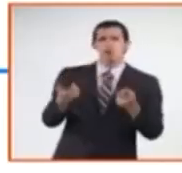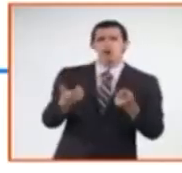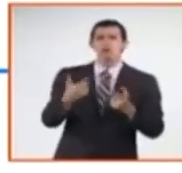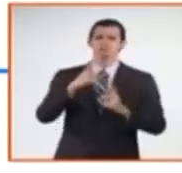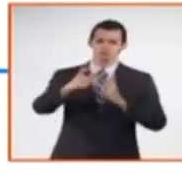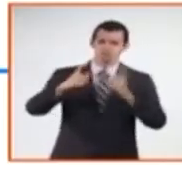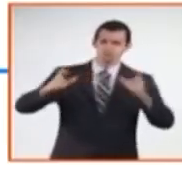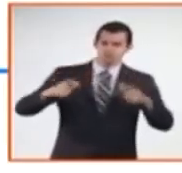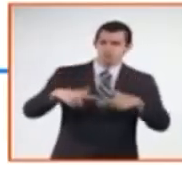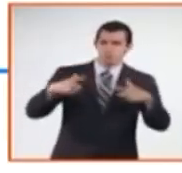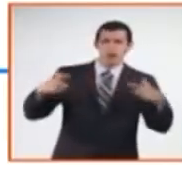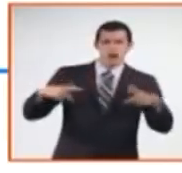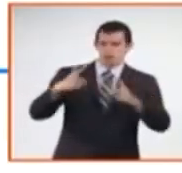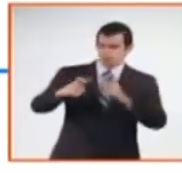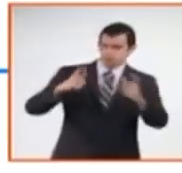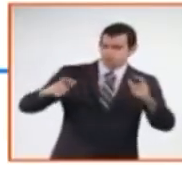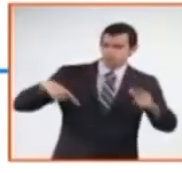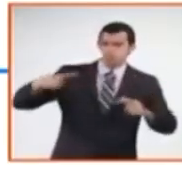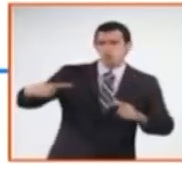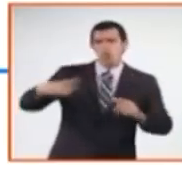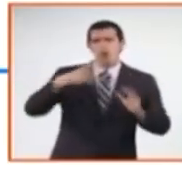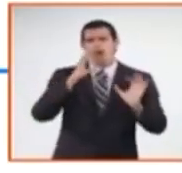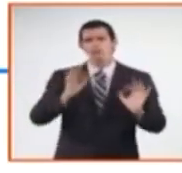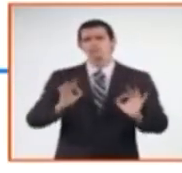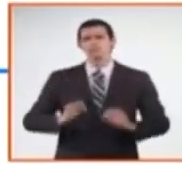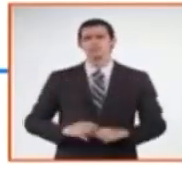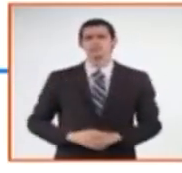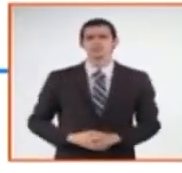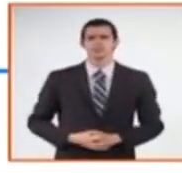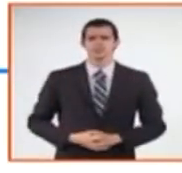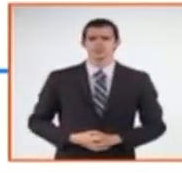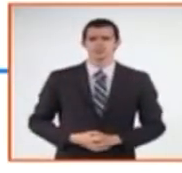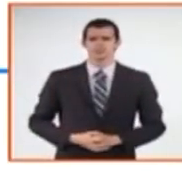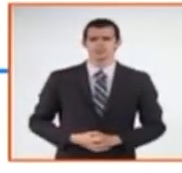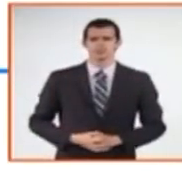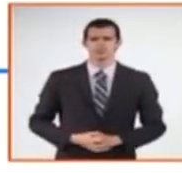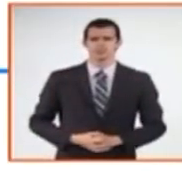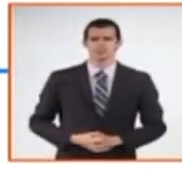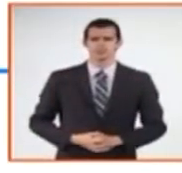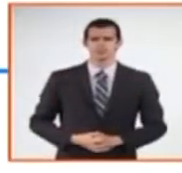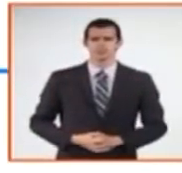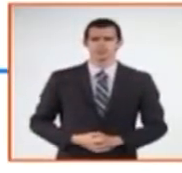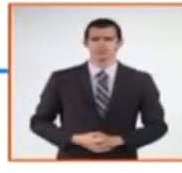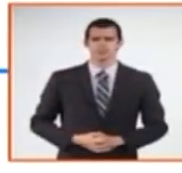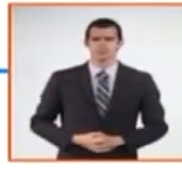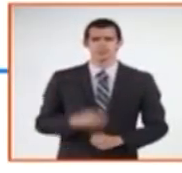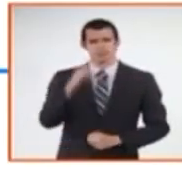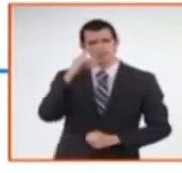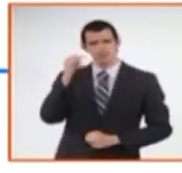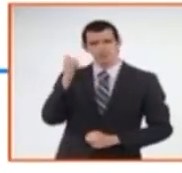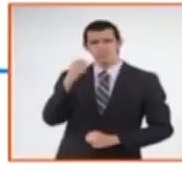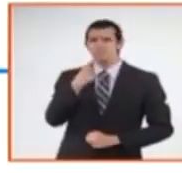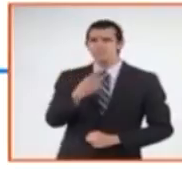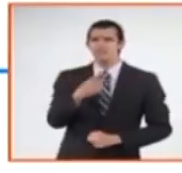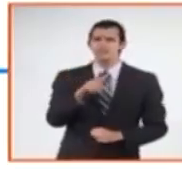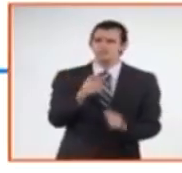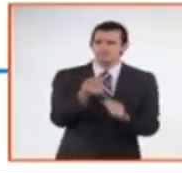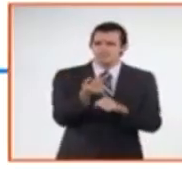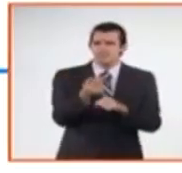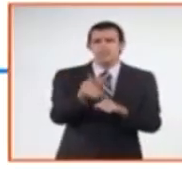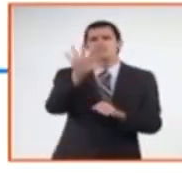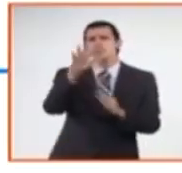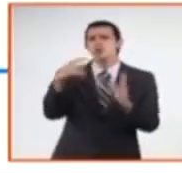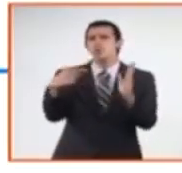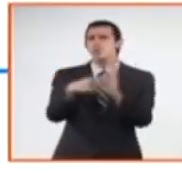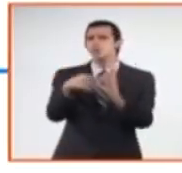tenían venados una 12 son 48 con cientos de ellas 5.4 estamos llegando a 5.5 millones de guano que tienen menos la